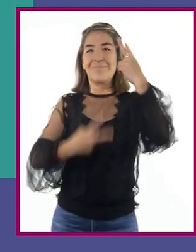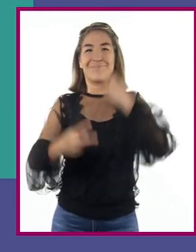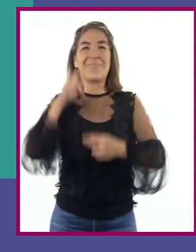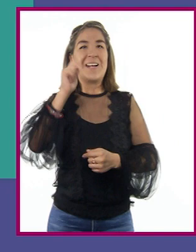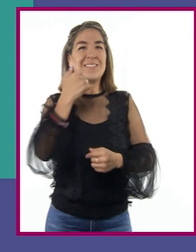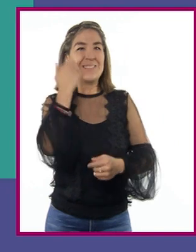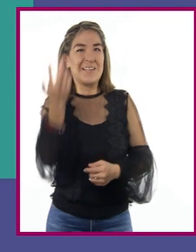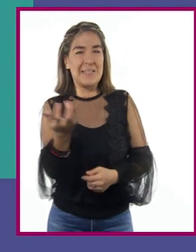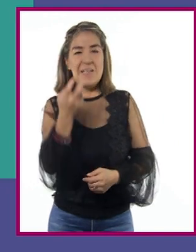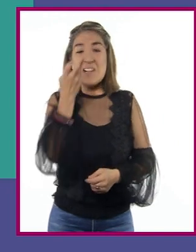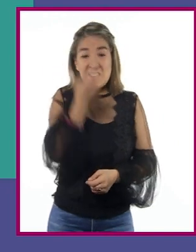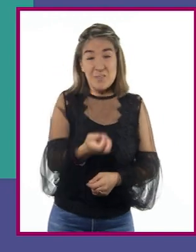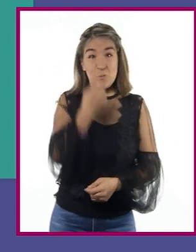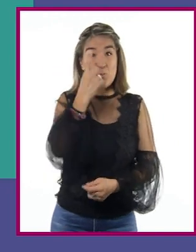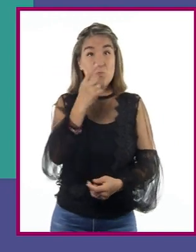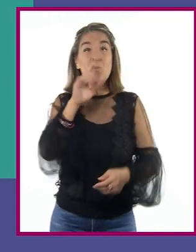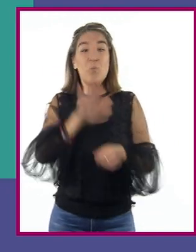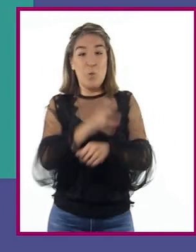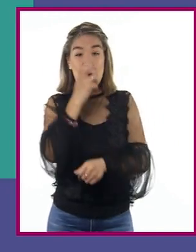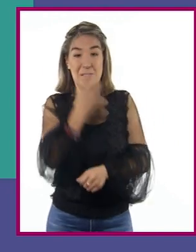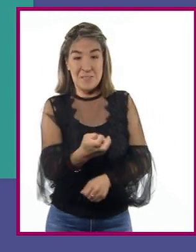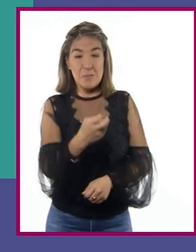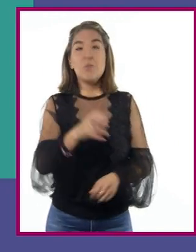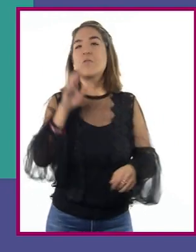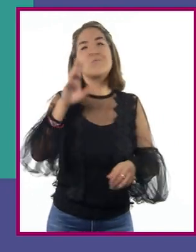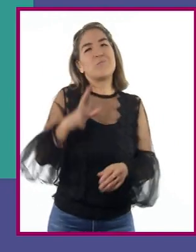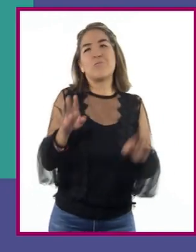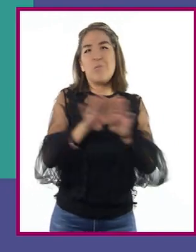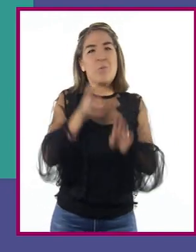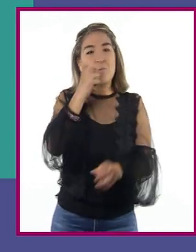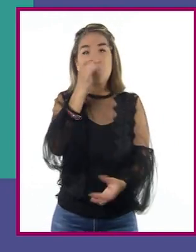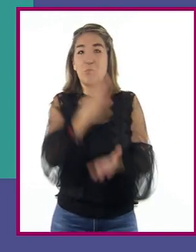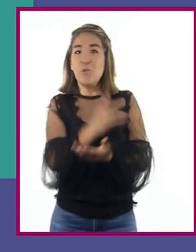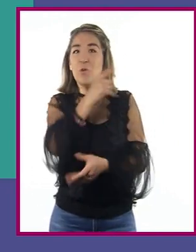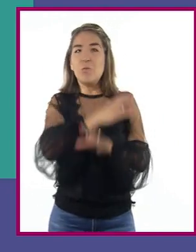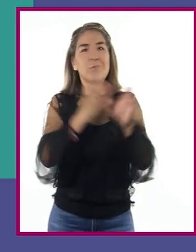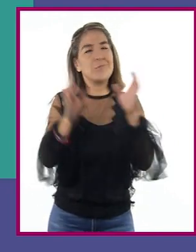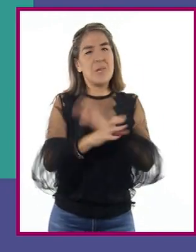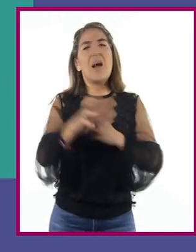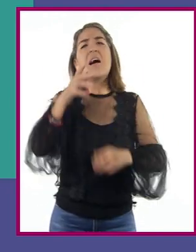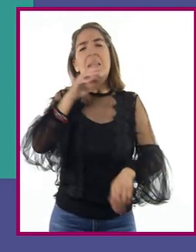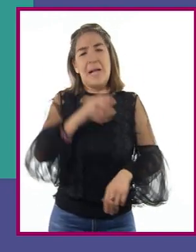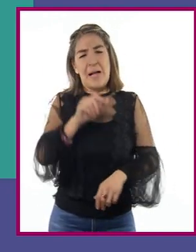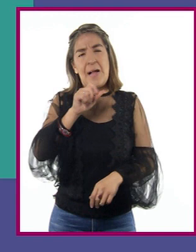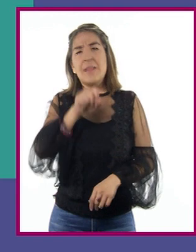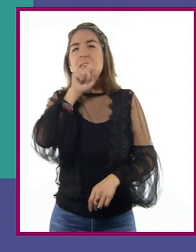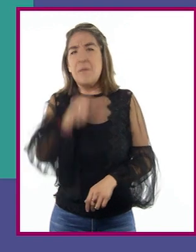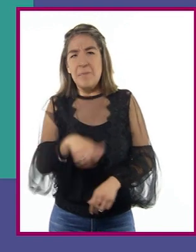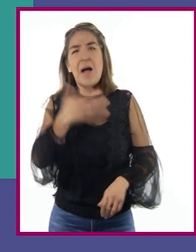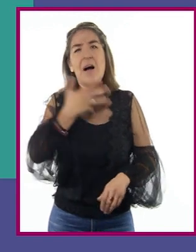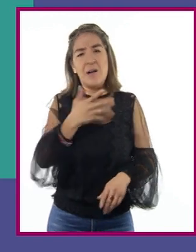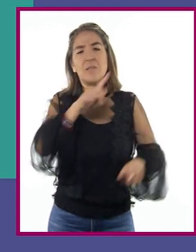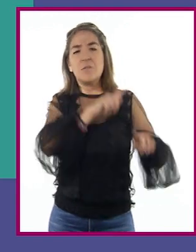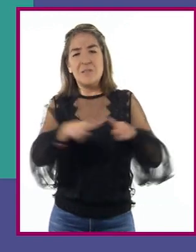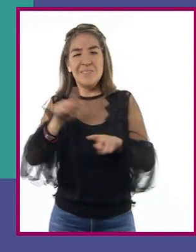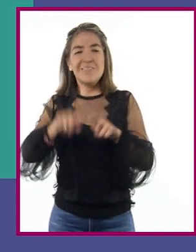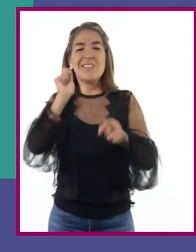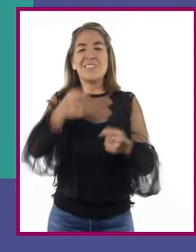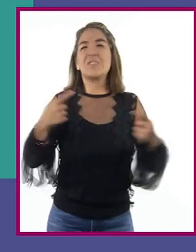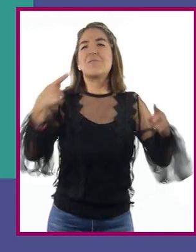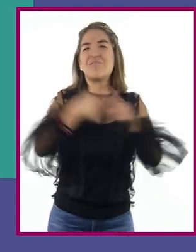tanto, no basta con el desarrollo industrial de un solo producto. Además, existen situaciones específicas como las